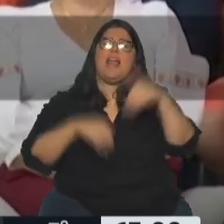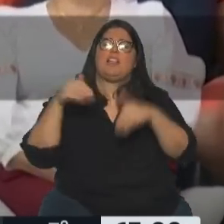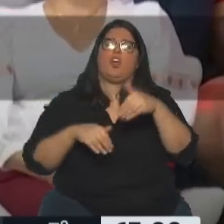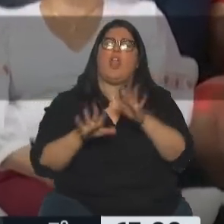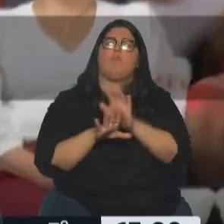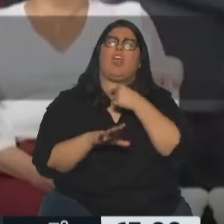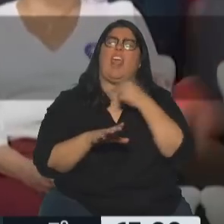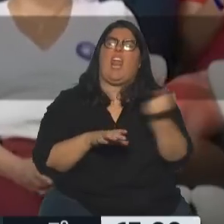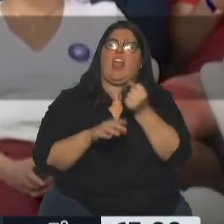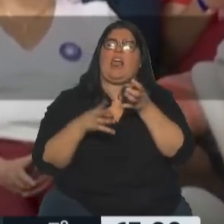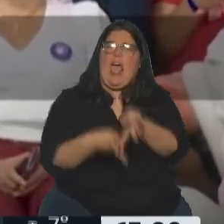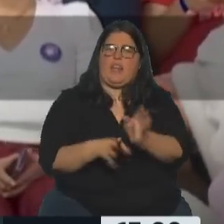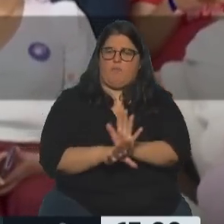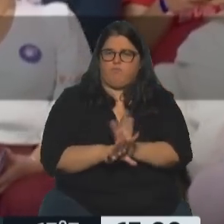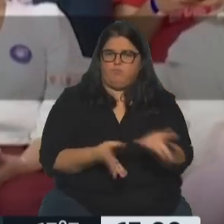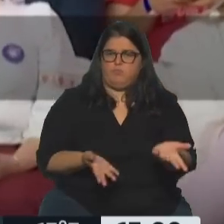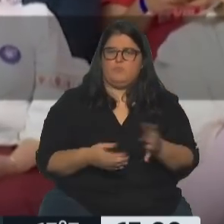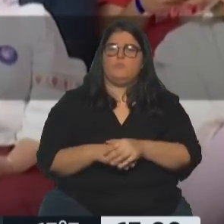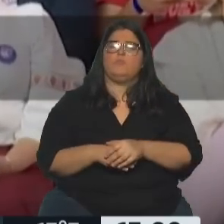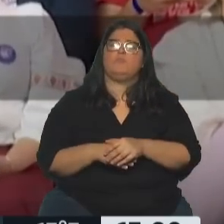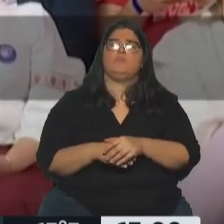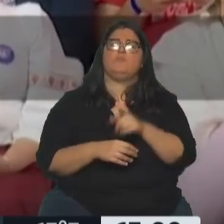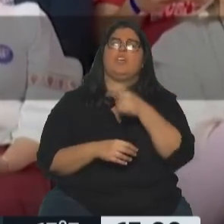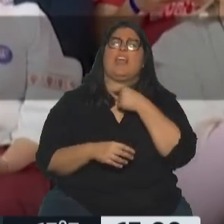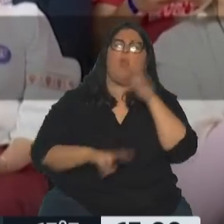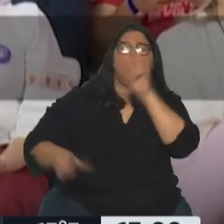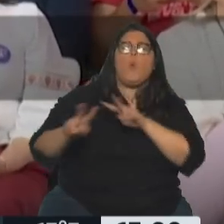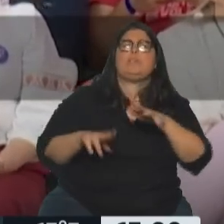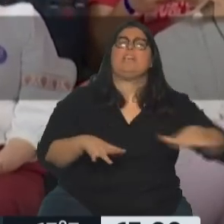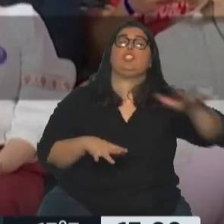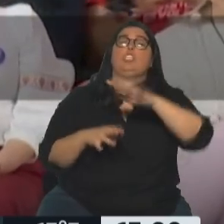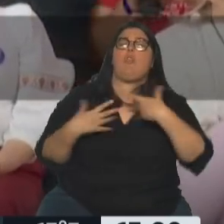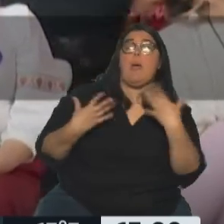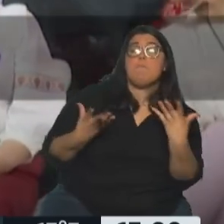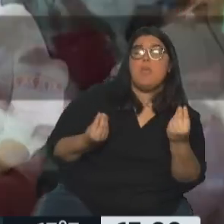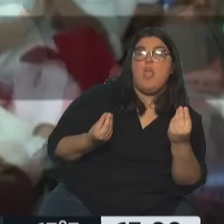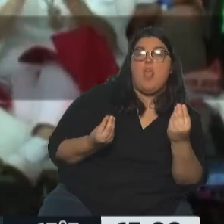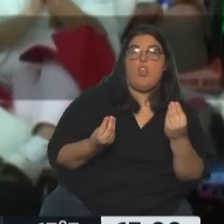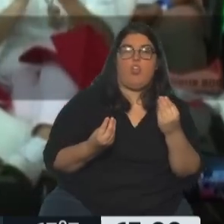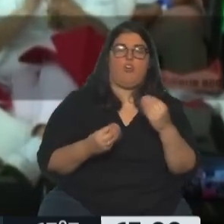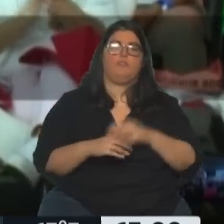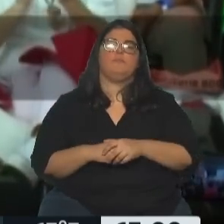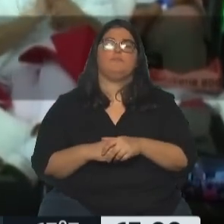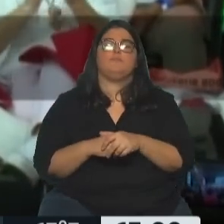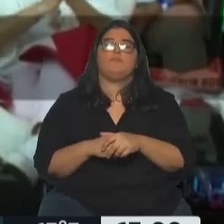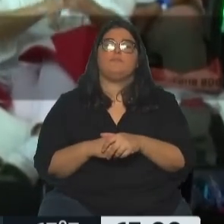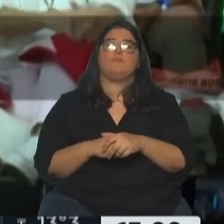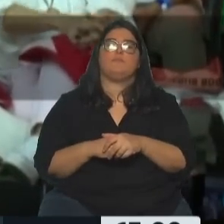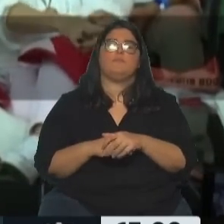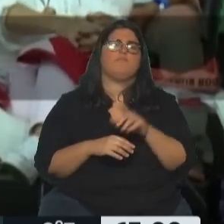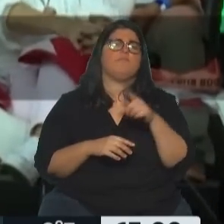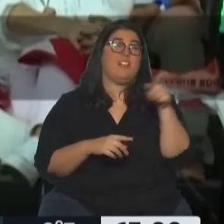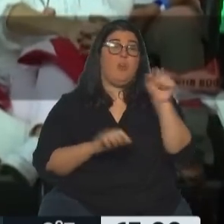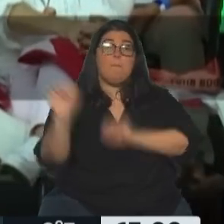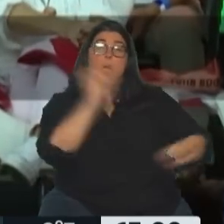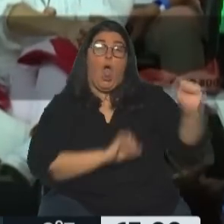guerra. Estão tentando colocar medo na sociedade brasileira. Nós não temos